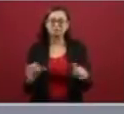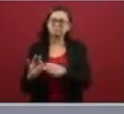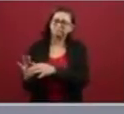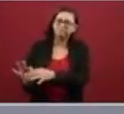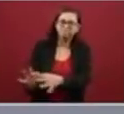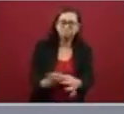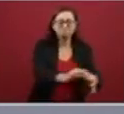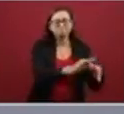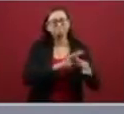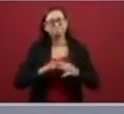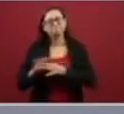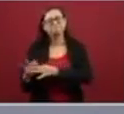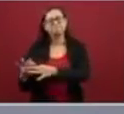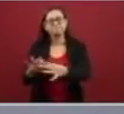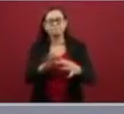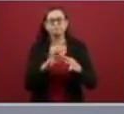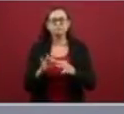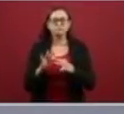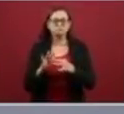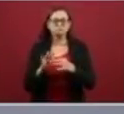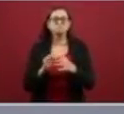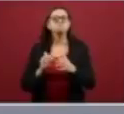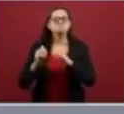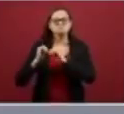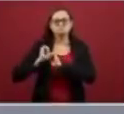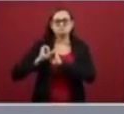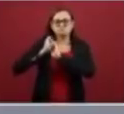fraterna y soberana.